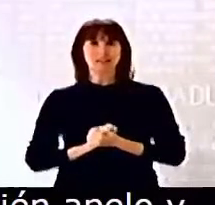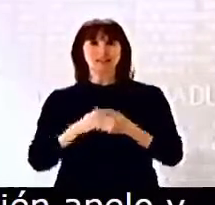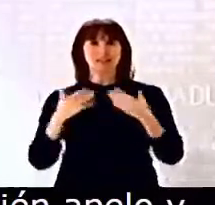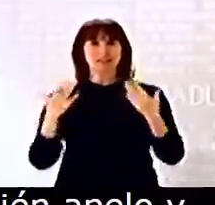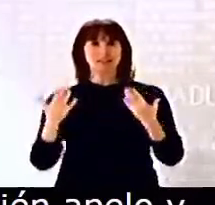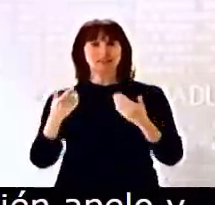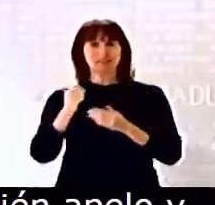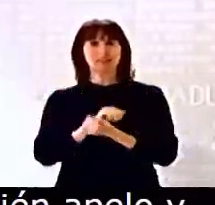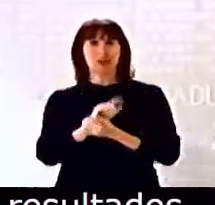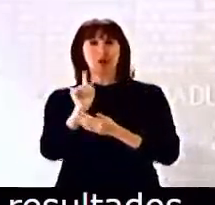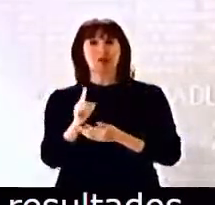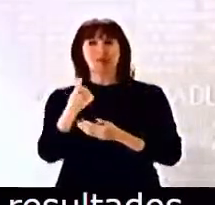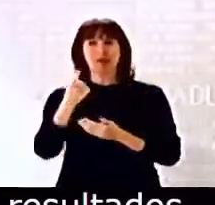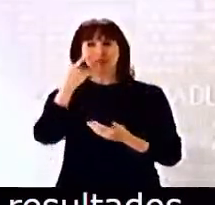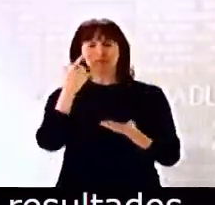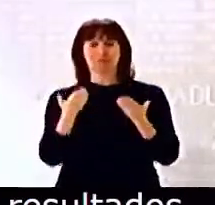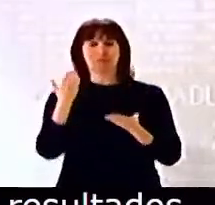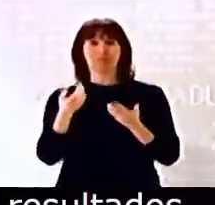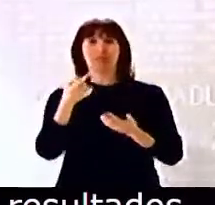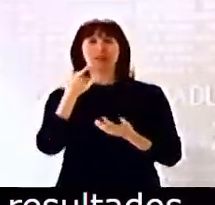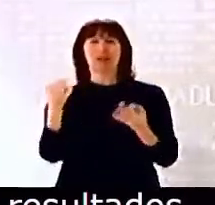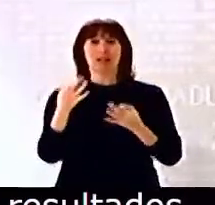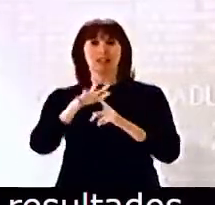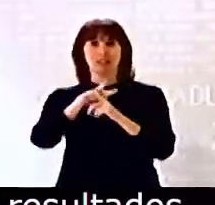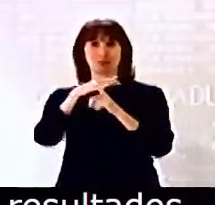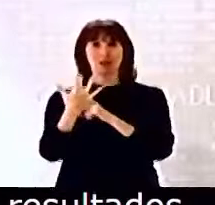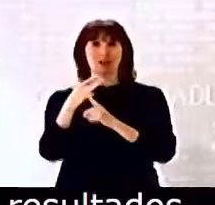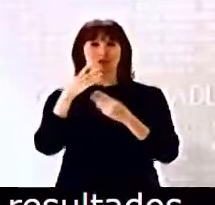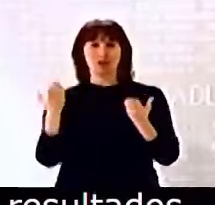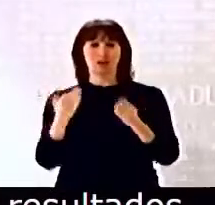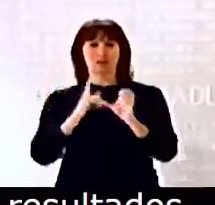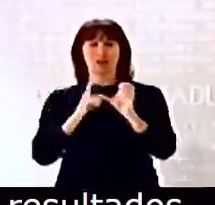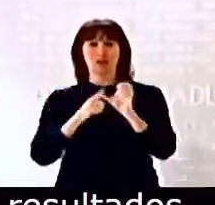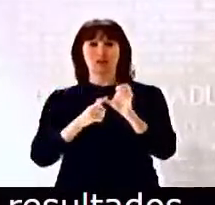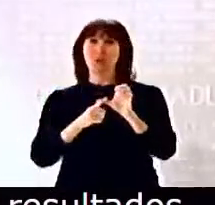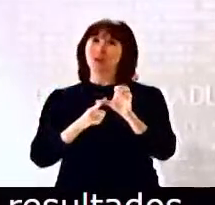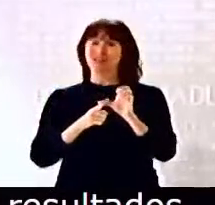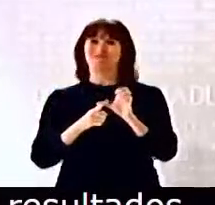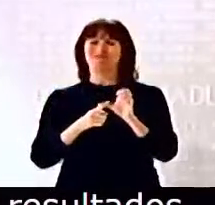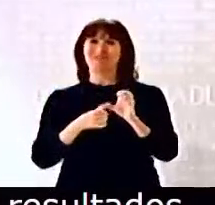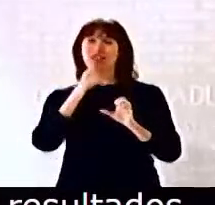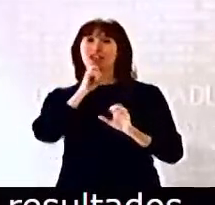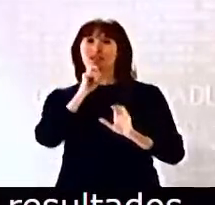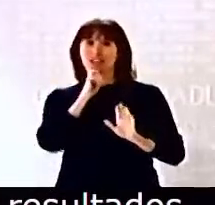Como primera valoración, decirles que la situación en Extremadura sigue siendo complicada.